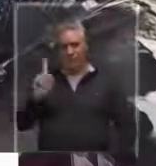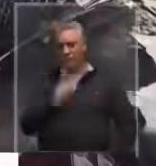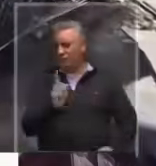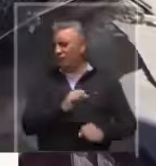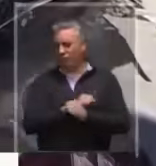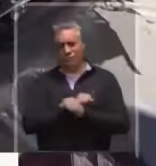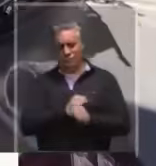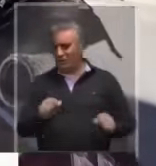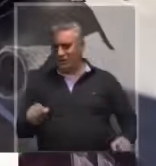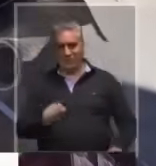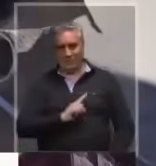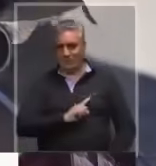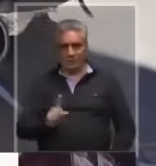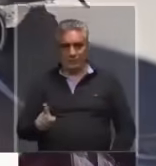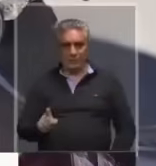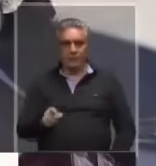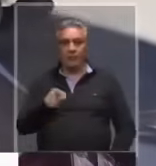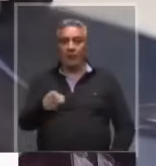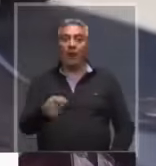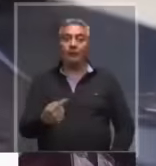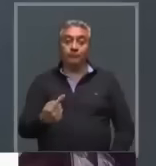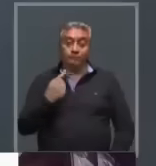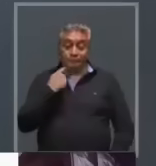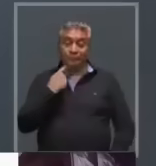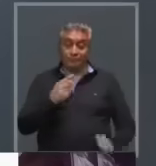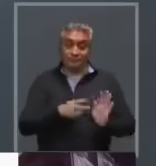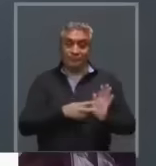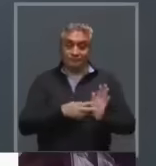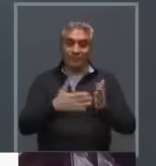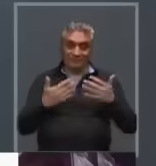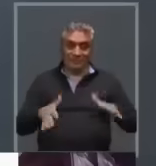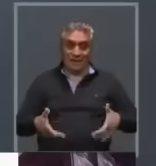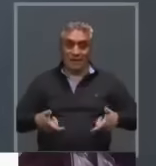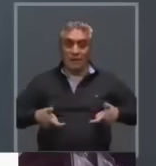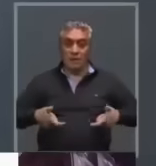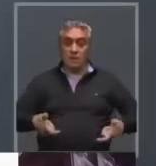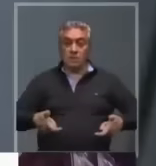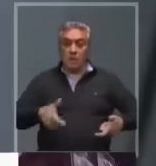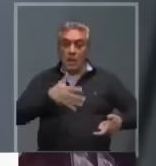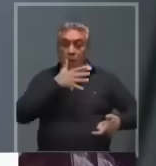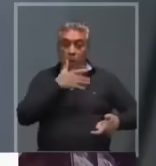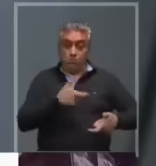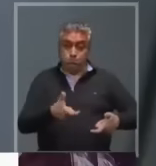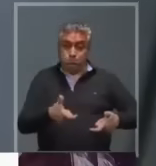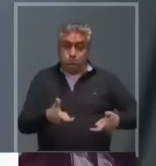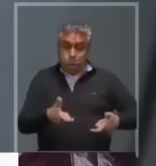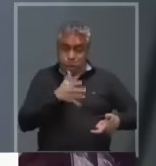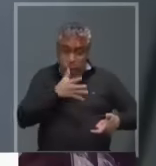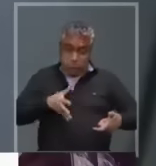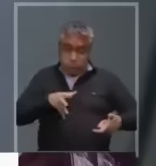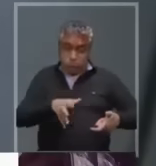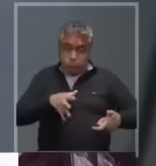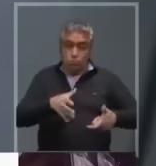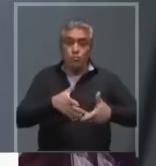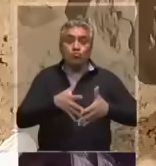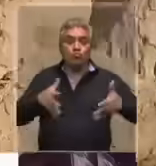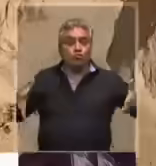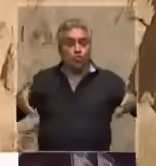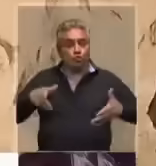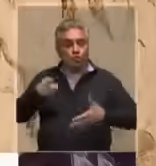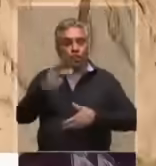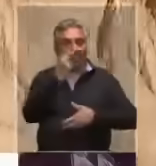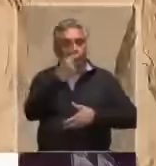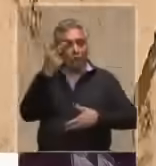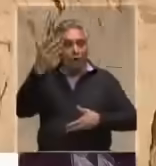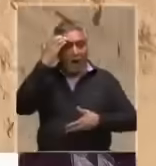Pero lo cierto es que estos errores se produjeron. El colector cedió a la presión del agua que tormentosamente escurrió esa noche del 22 de